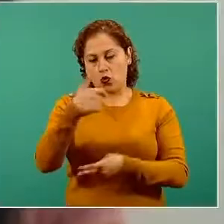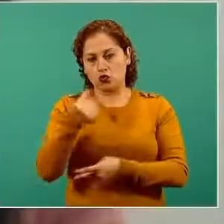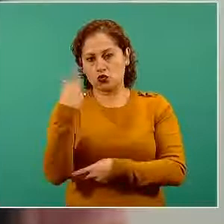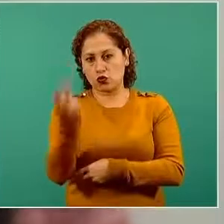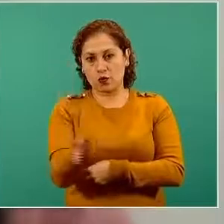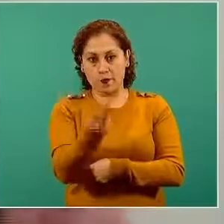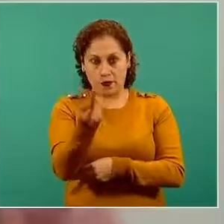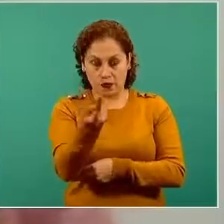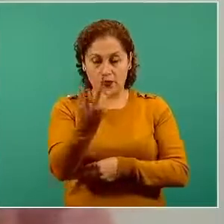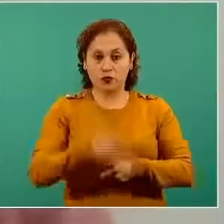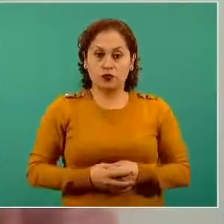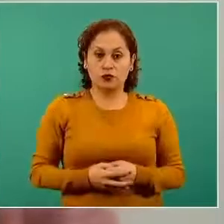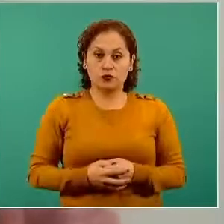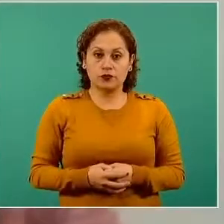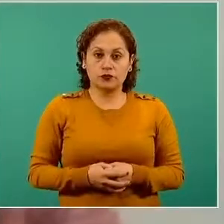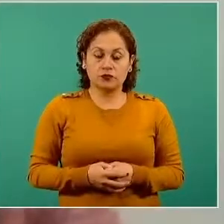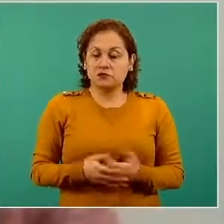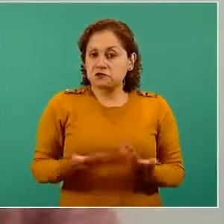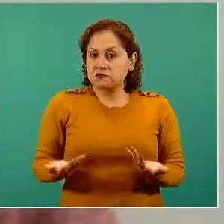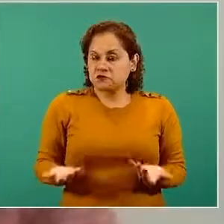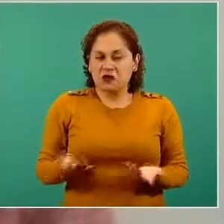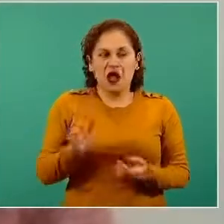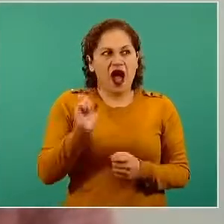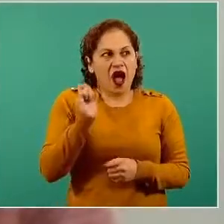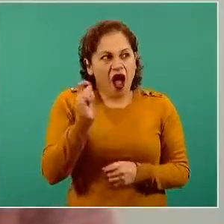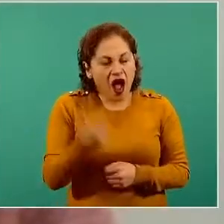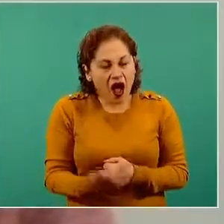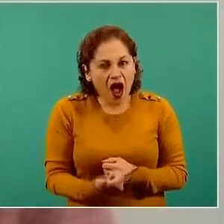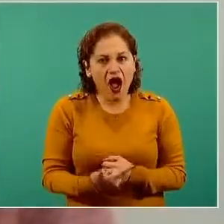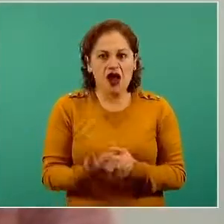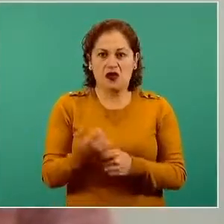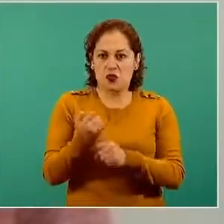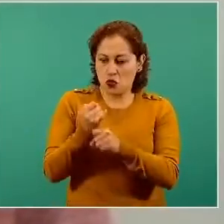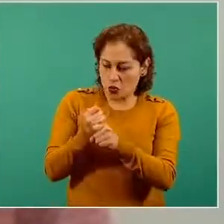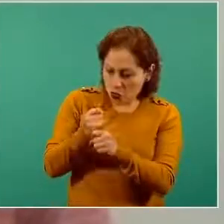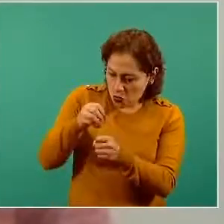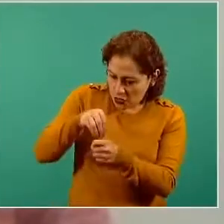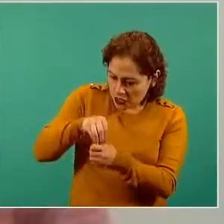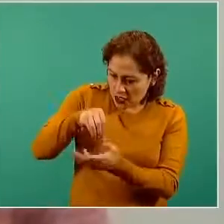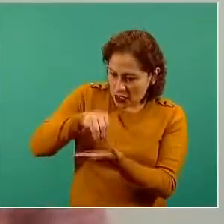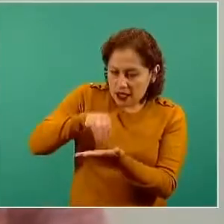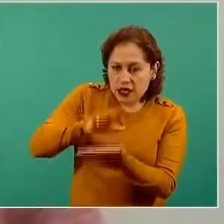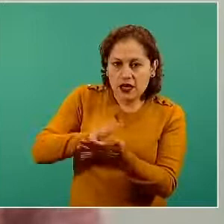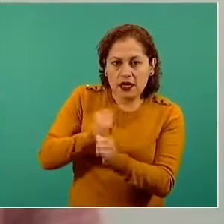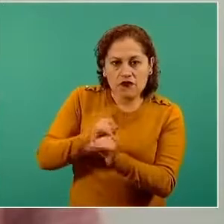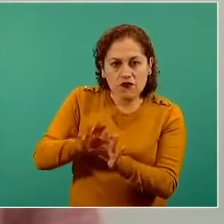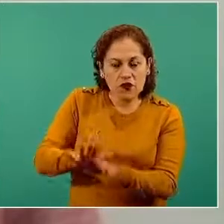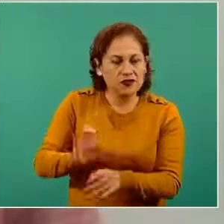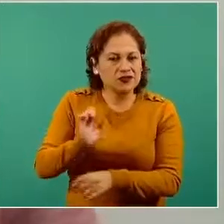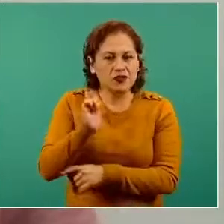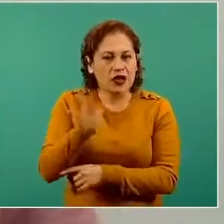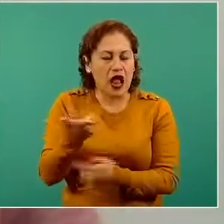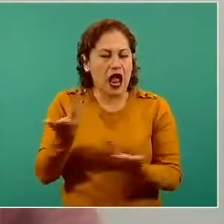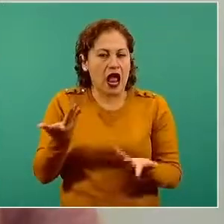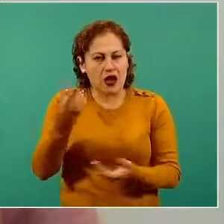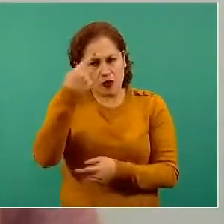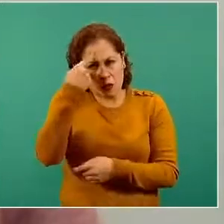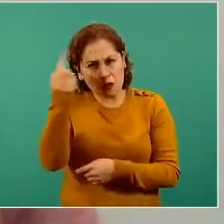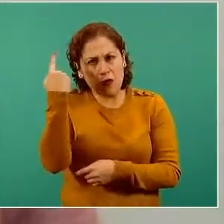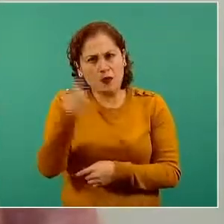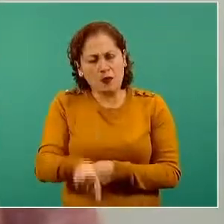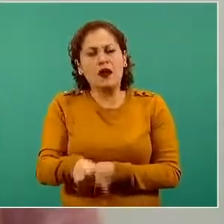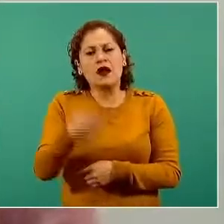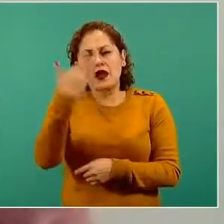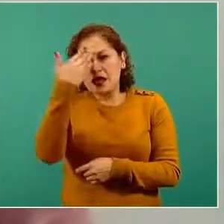alguna información, algún análisis que se tenga de por qué la transmisión del coronavirus se mantiene